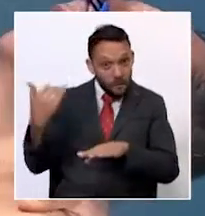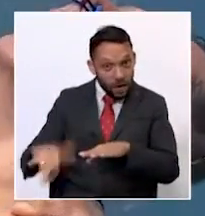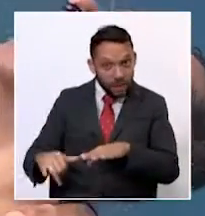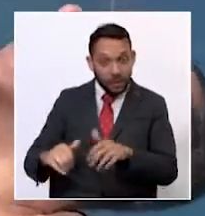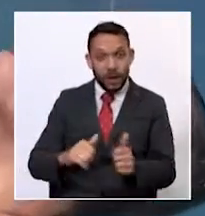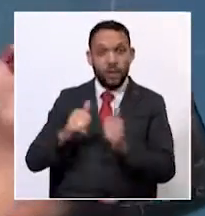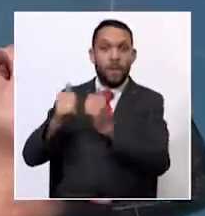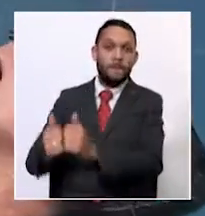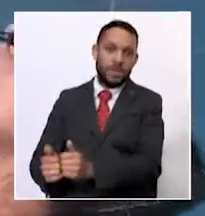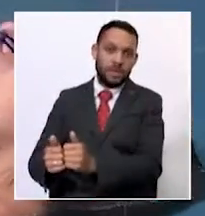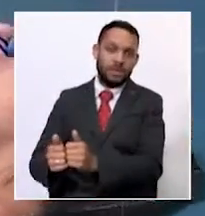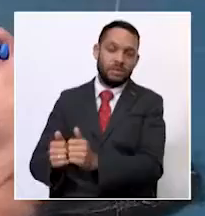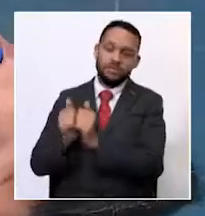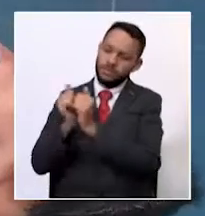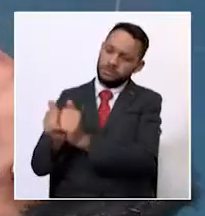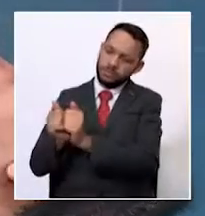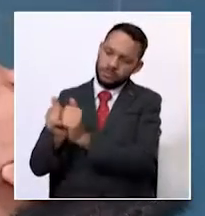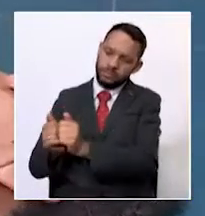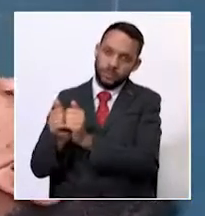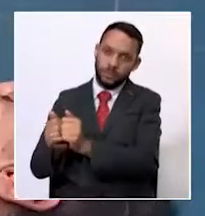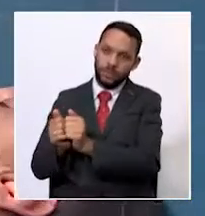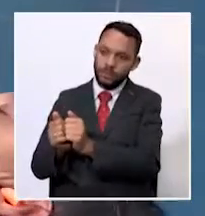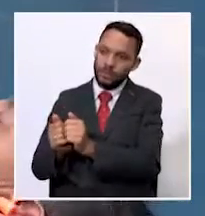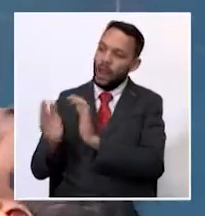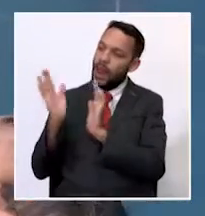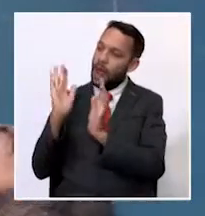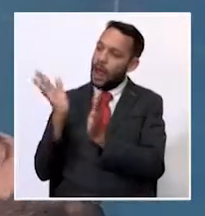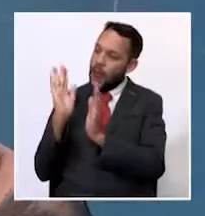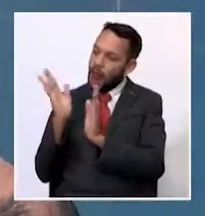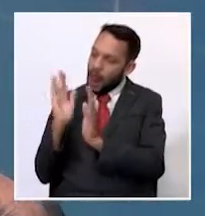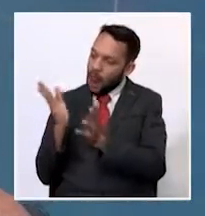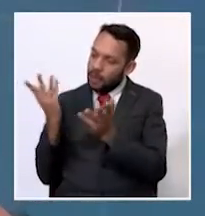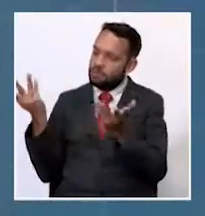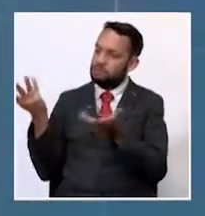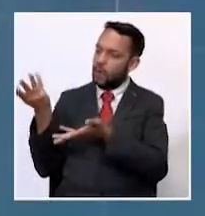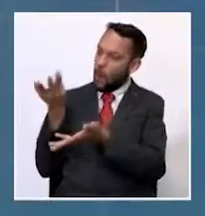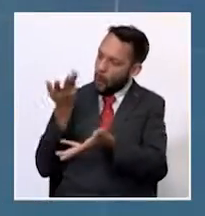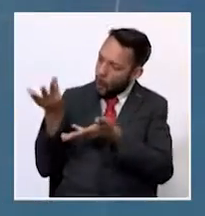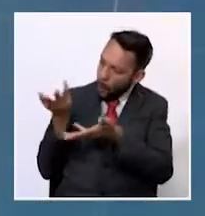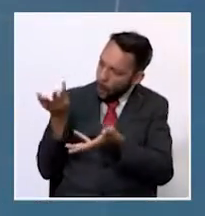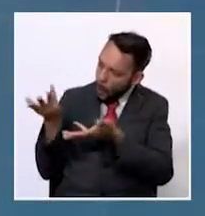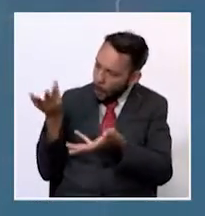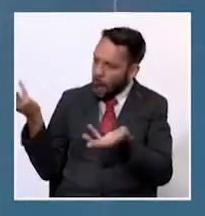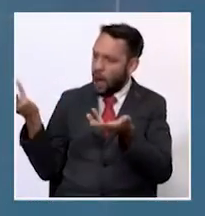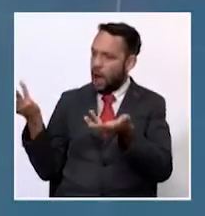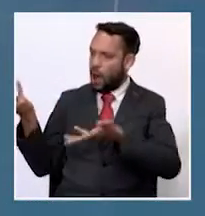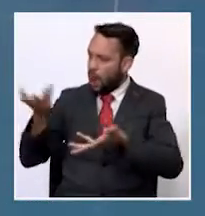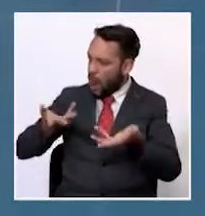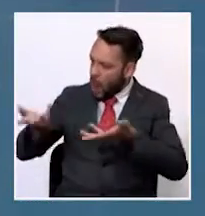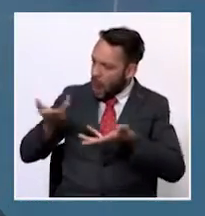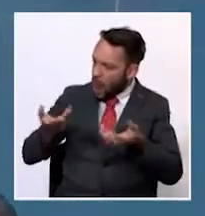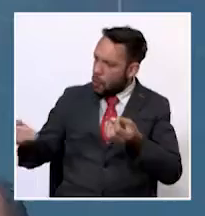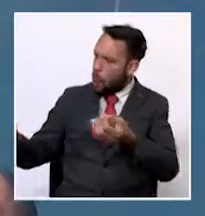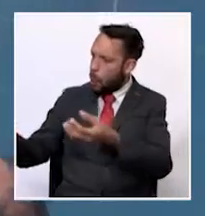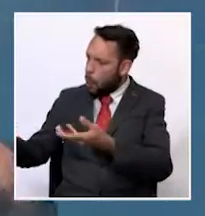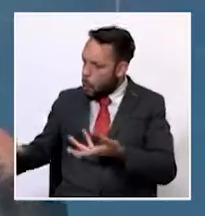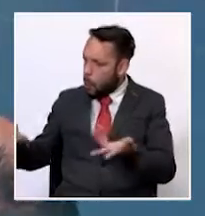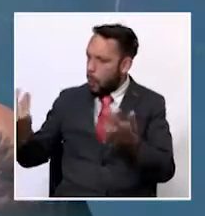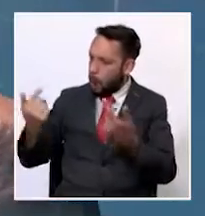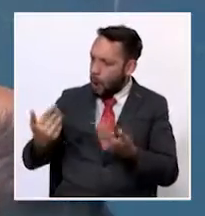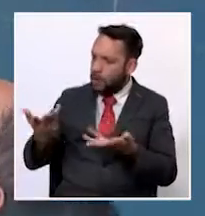Siempre acompañamos al paciente un rato después de su sesión, le permitimos que vuelva y